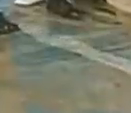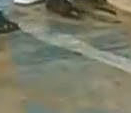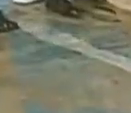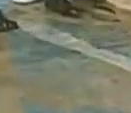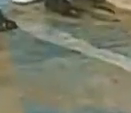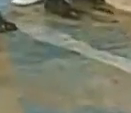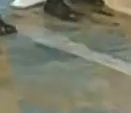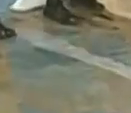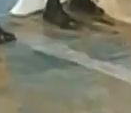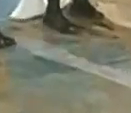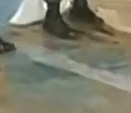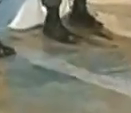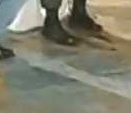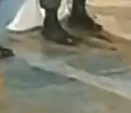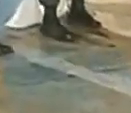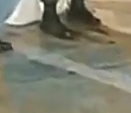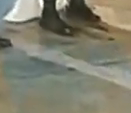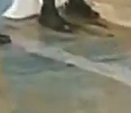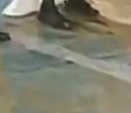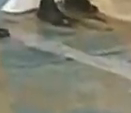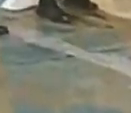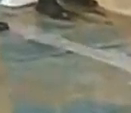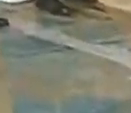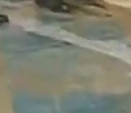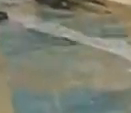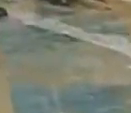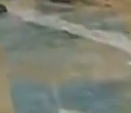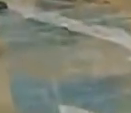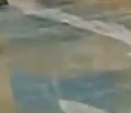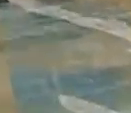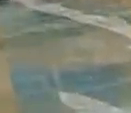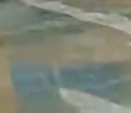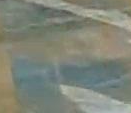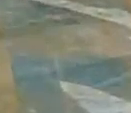Nuestro sabor, Venezuela, gracias.